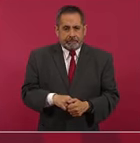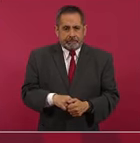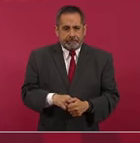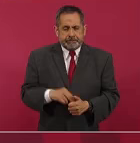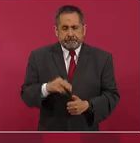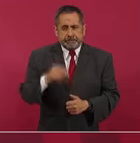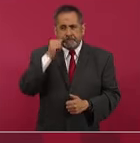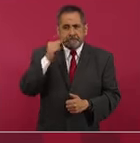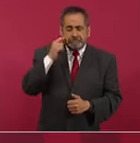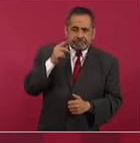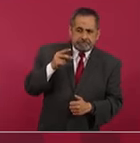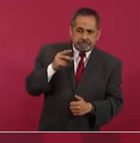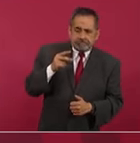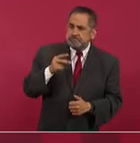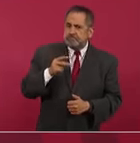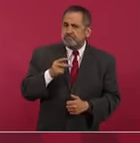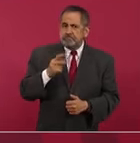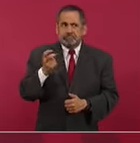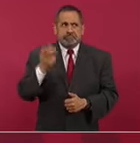se veía